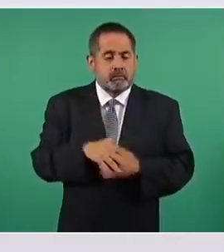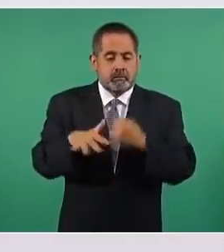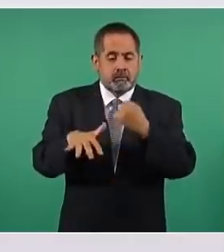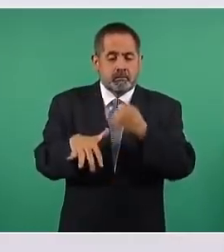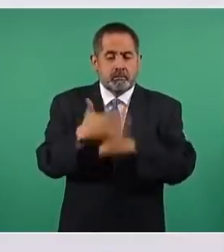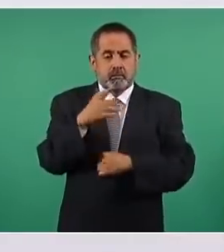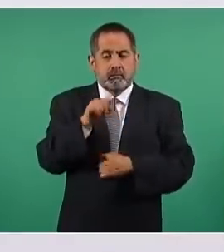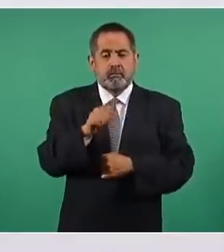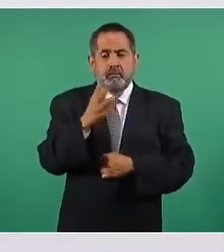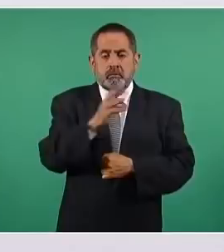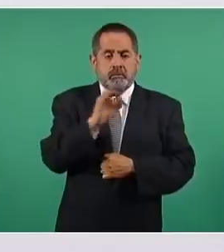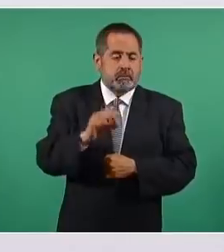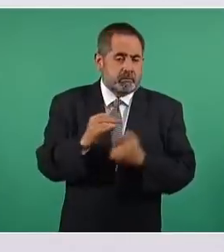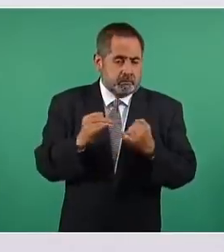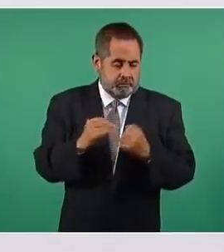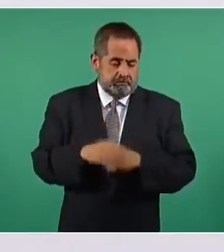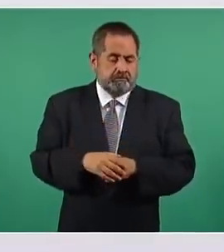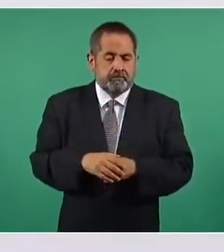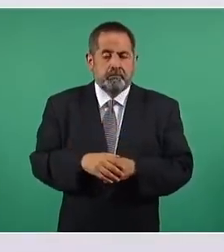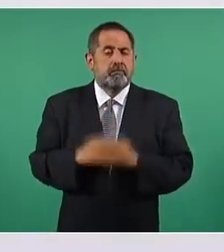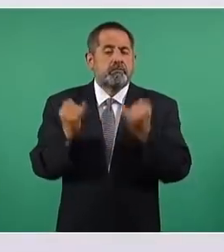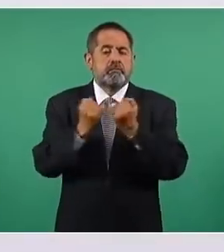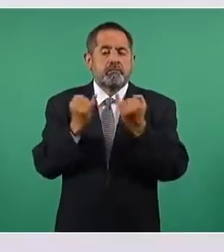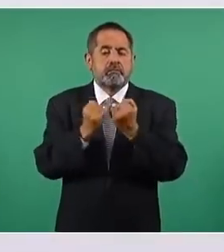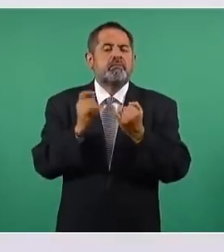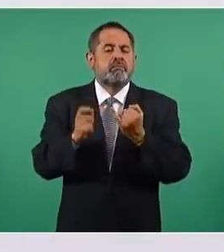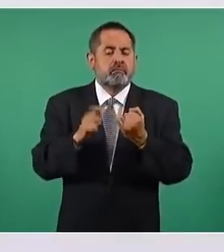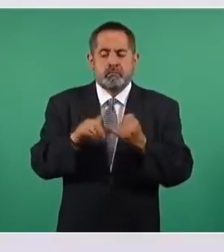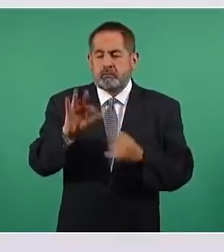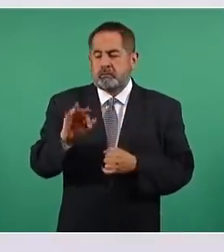15.3%. Igual,